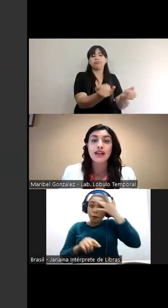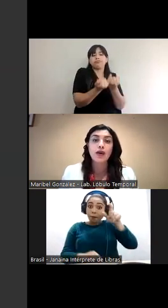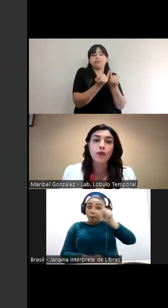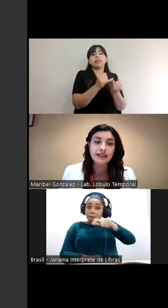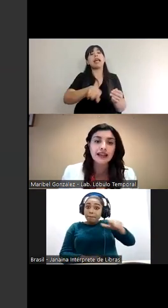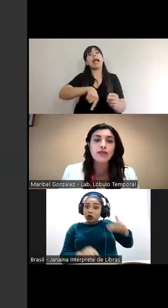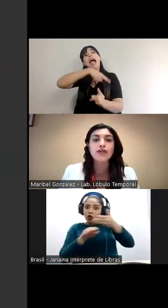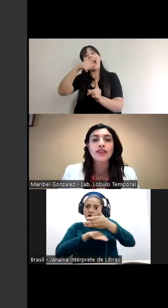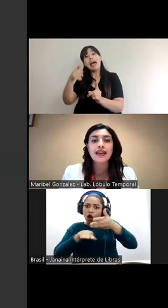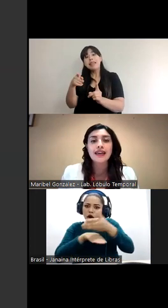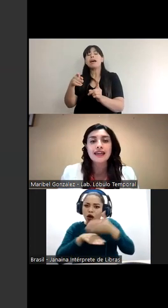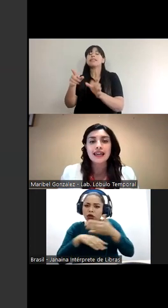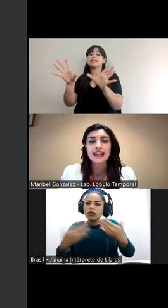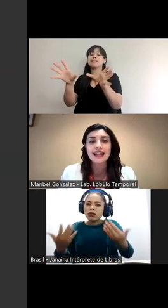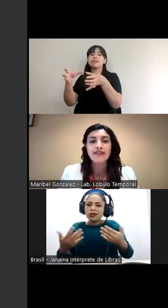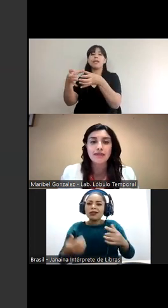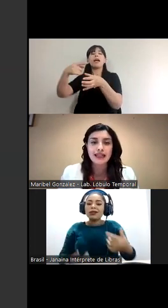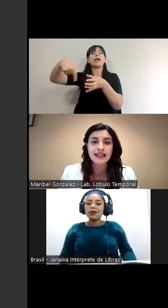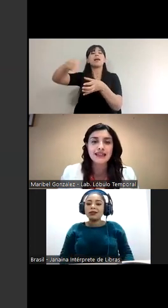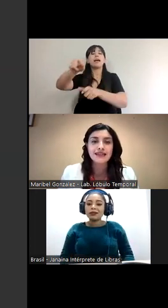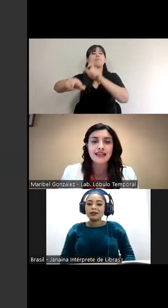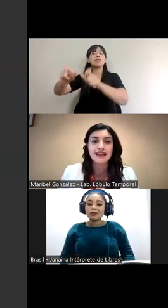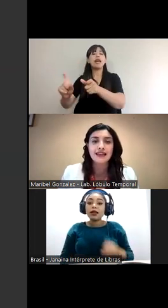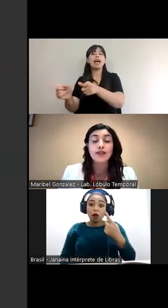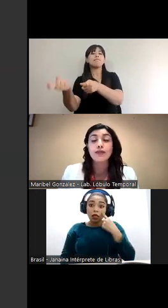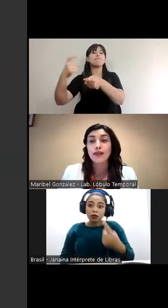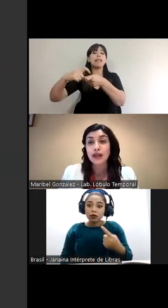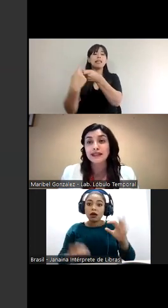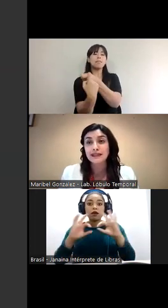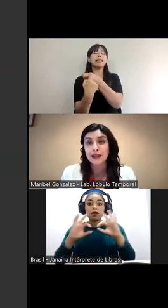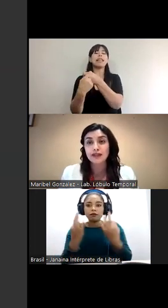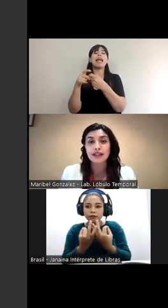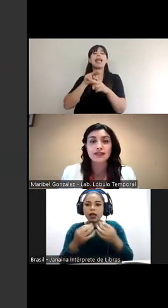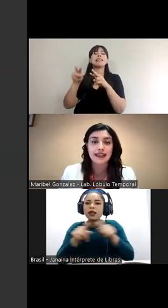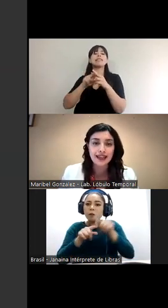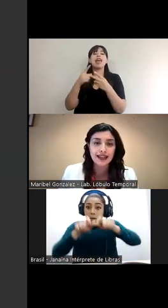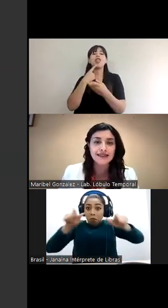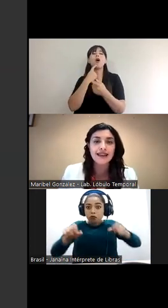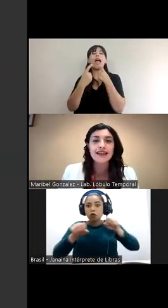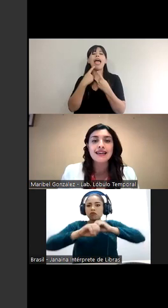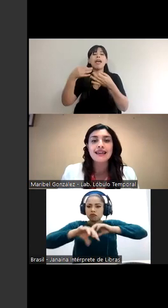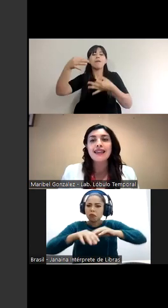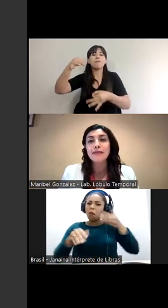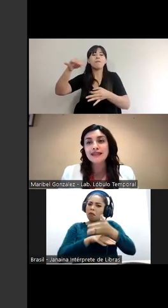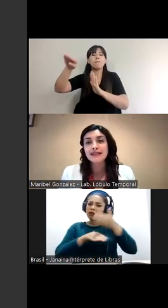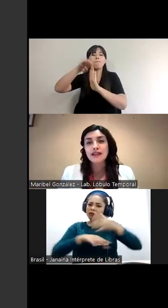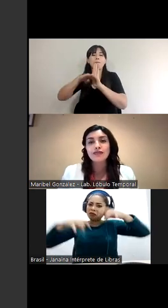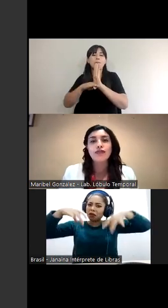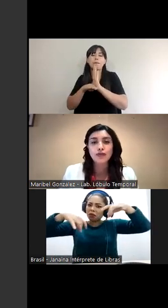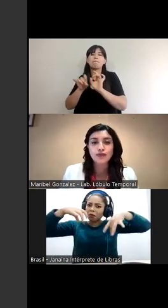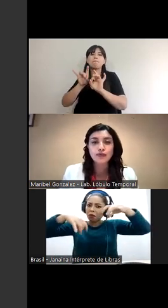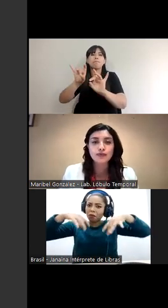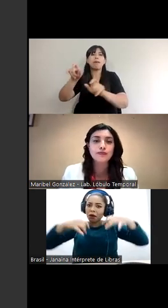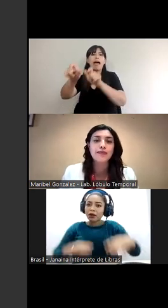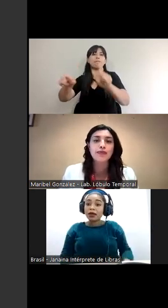hicieron encuestas luego de que las familias y educadoras participaron de los talleres y además se hicieron